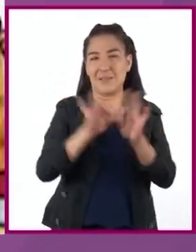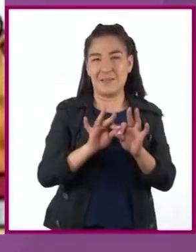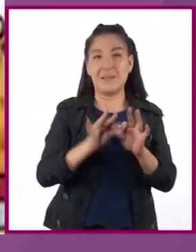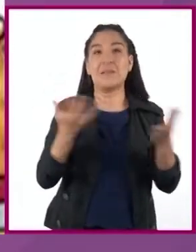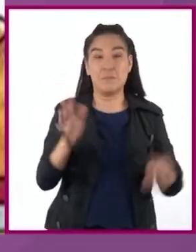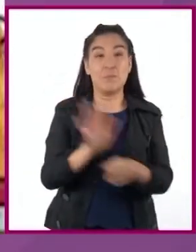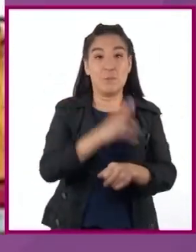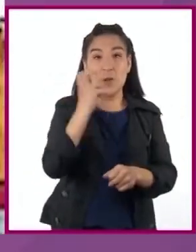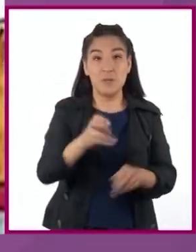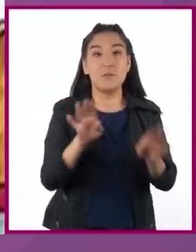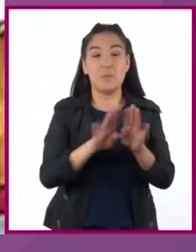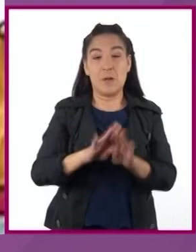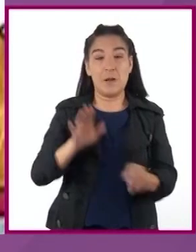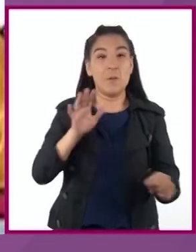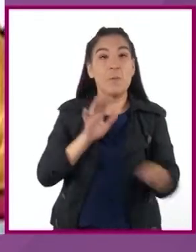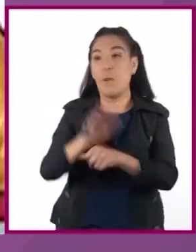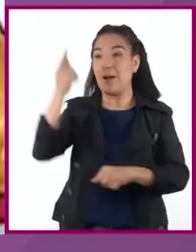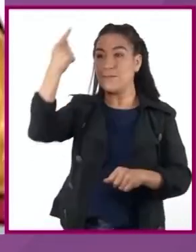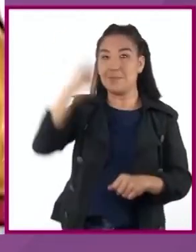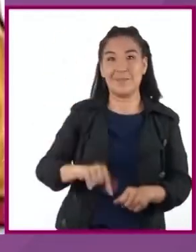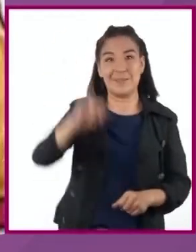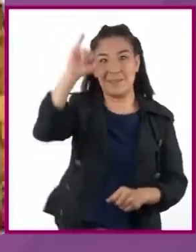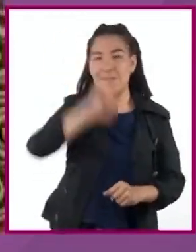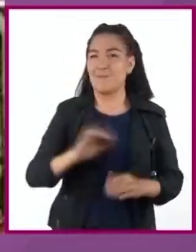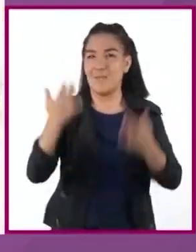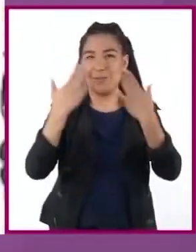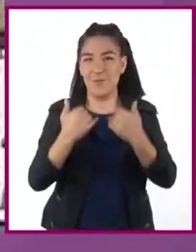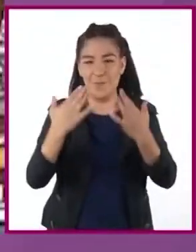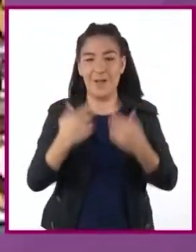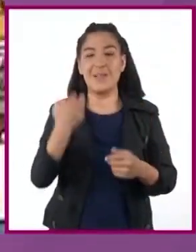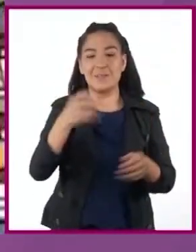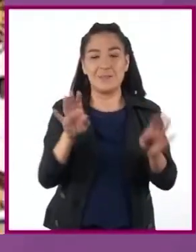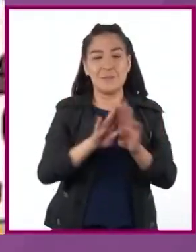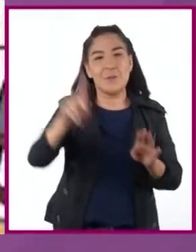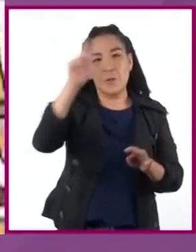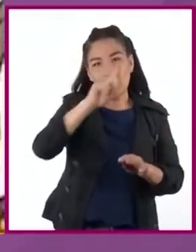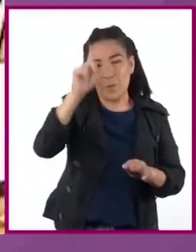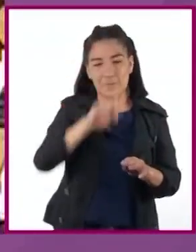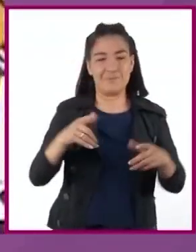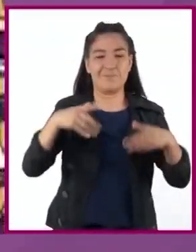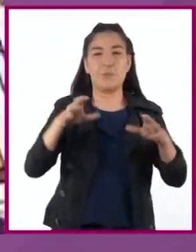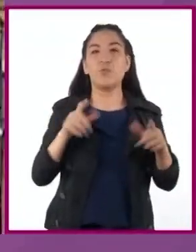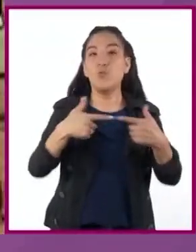tanto no tienen a un gobernante a la cabeza, sino probablemente un consejo de gobierno.